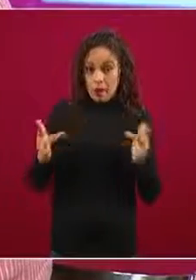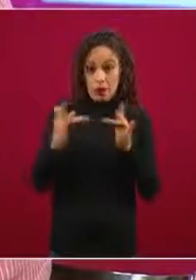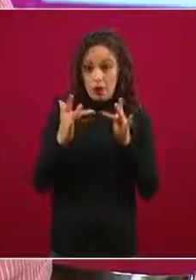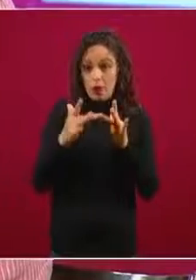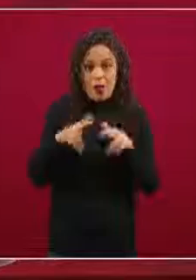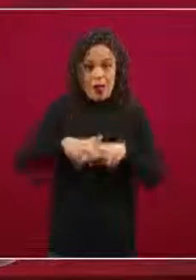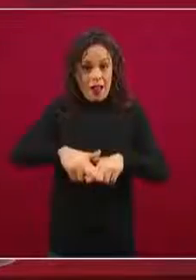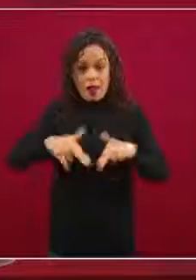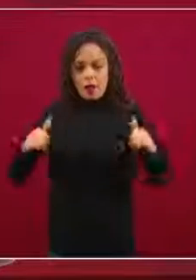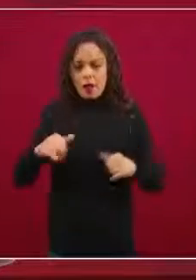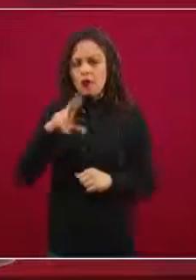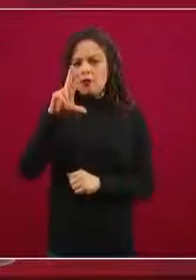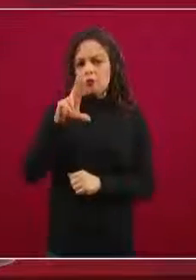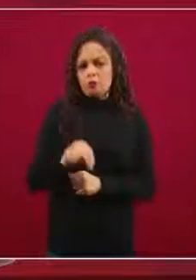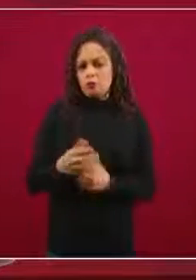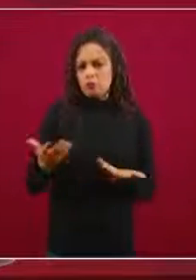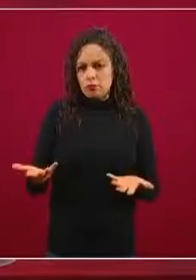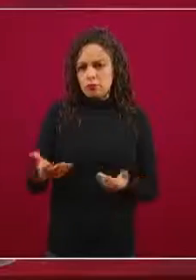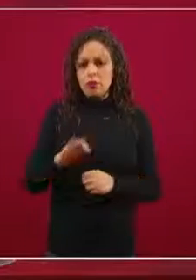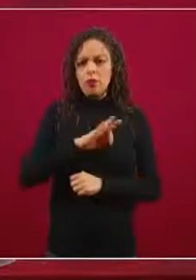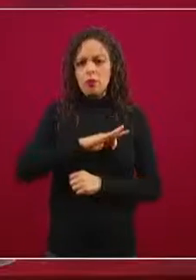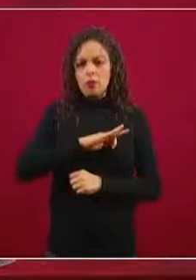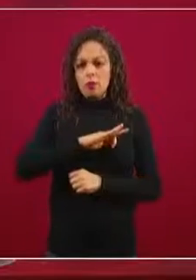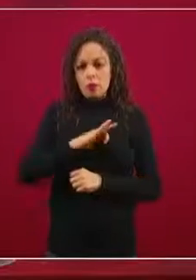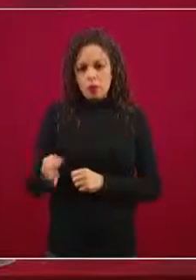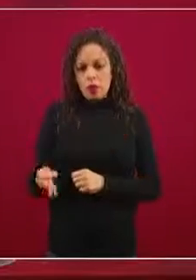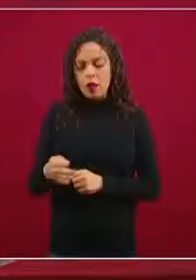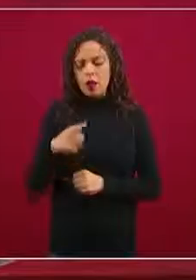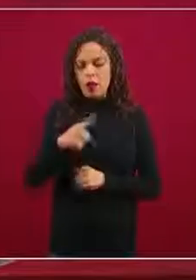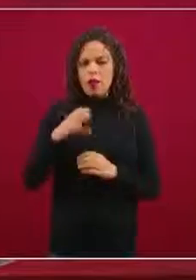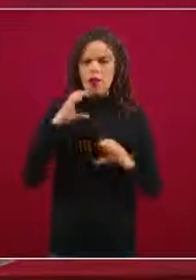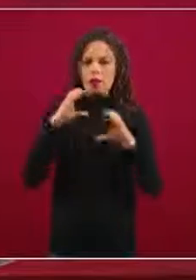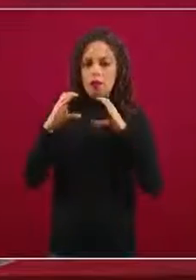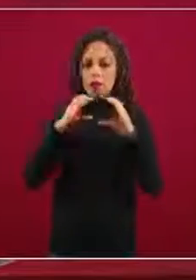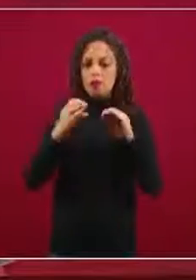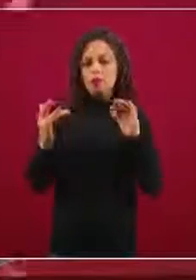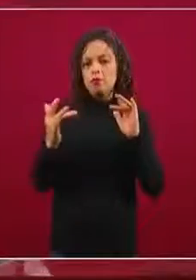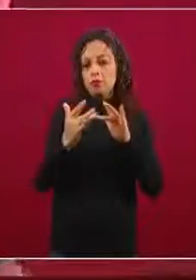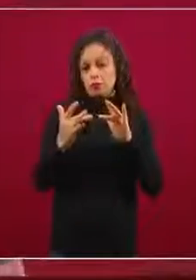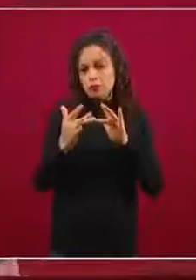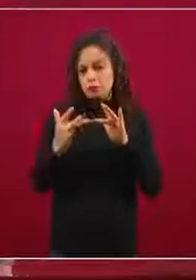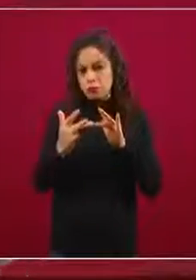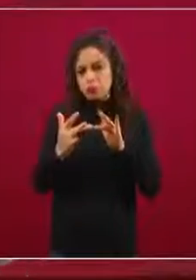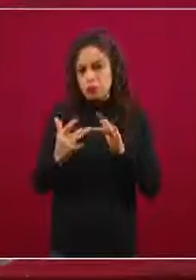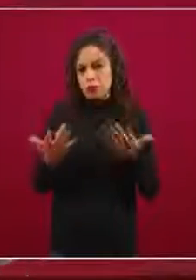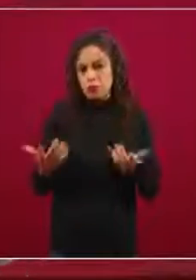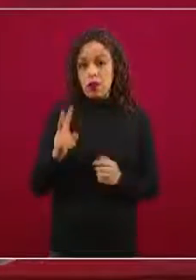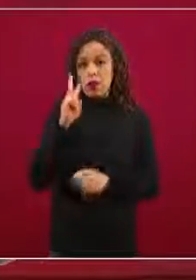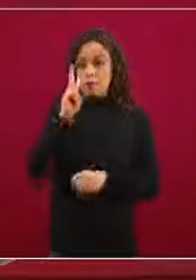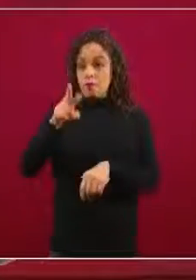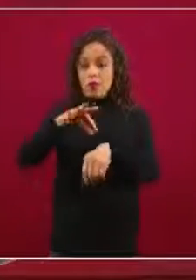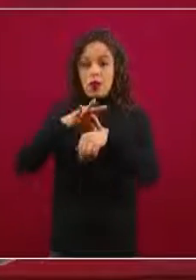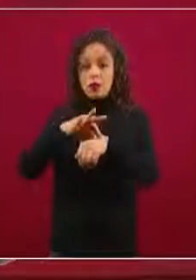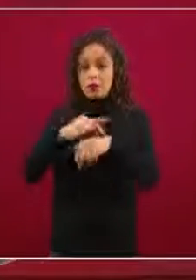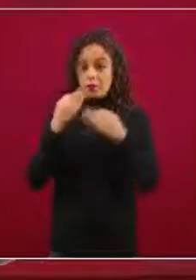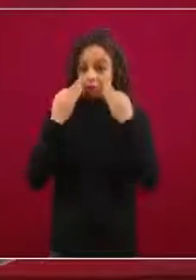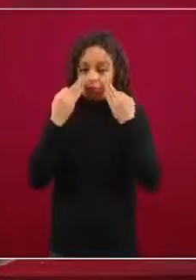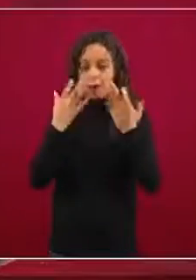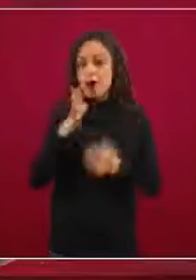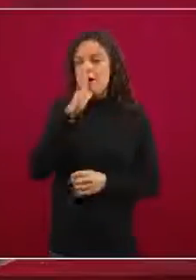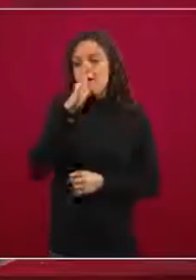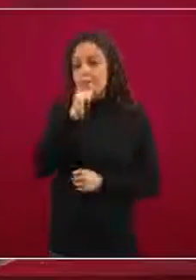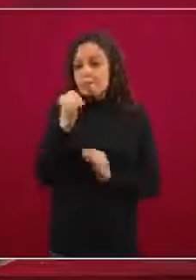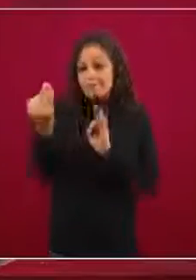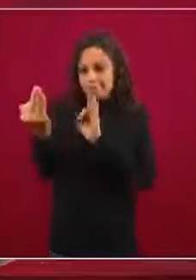afectivos o en términos de la comunicación entre las personas. Es simplemente una separación física para evitar que